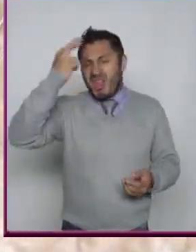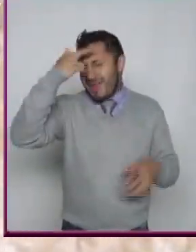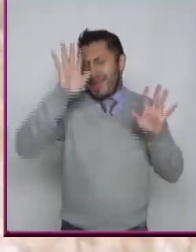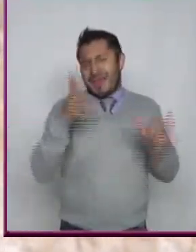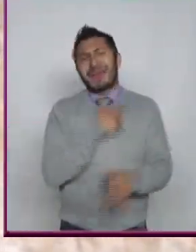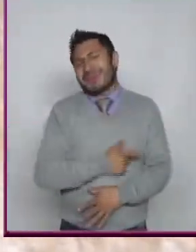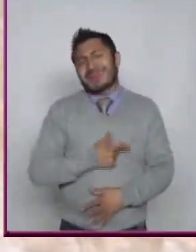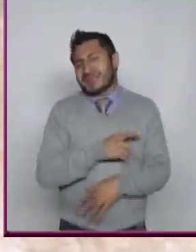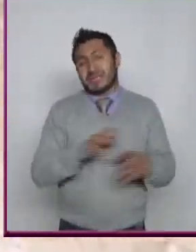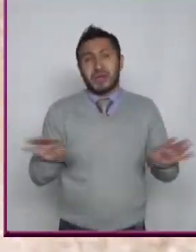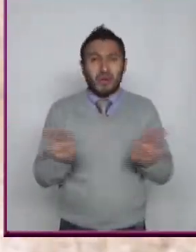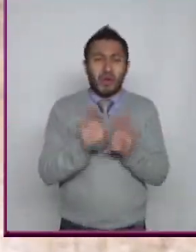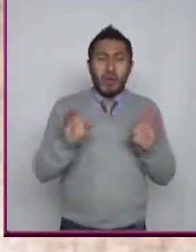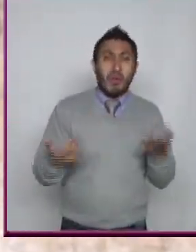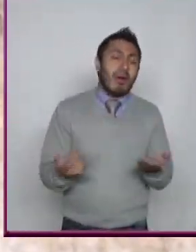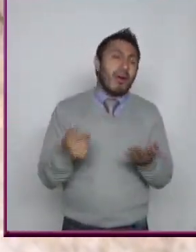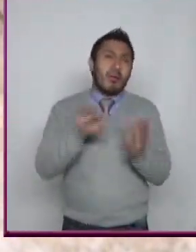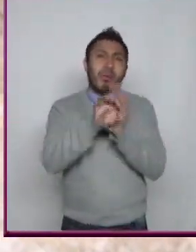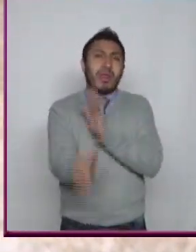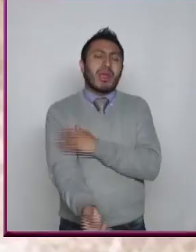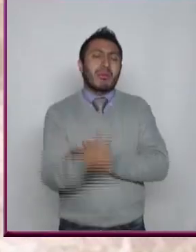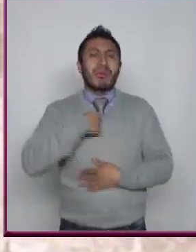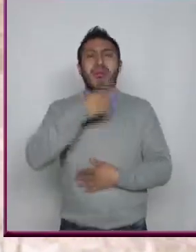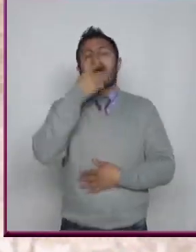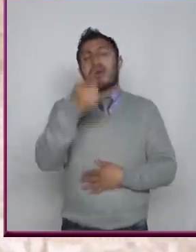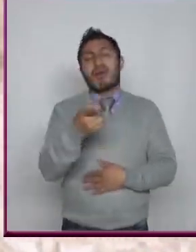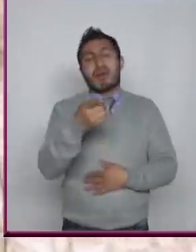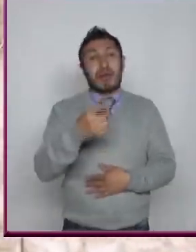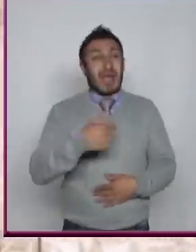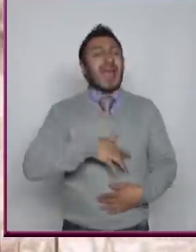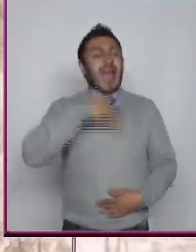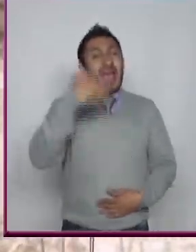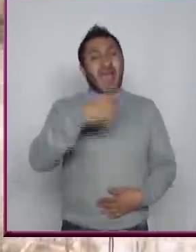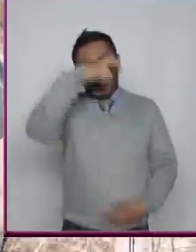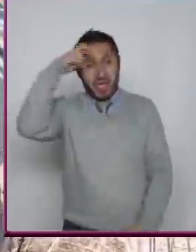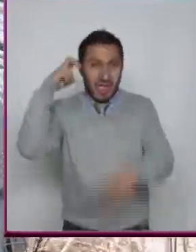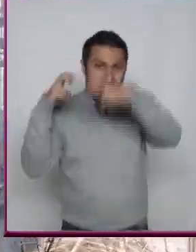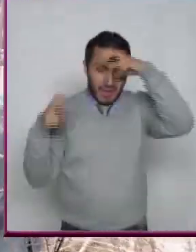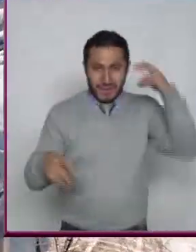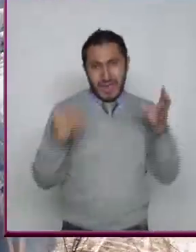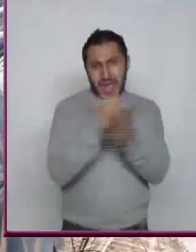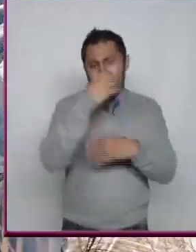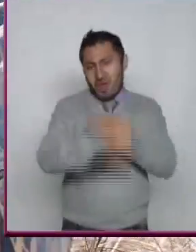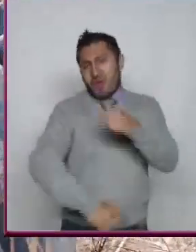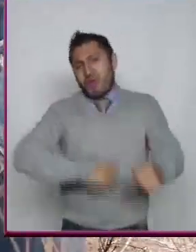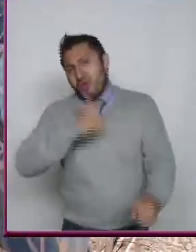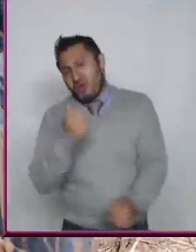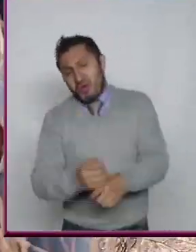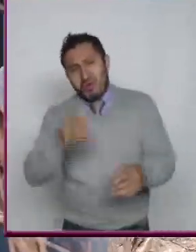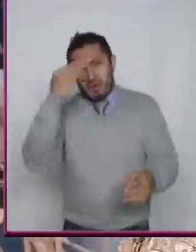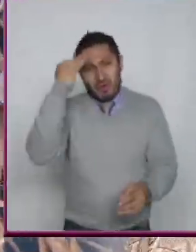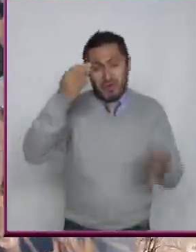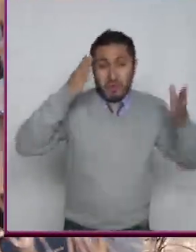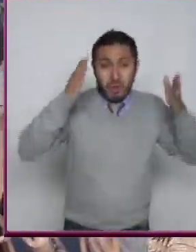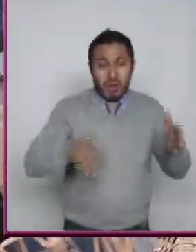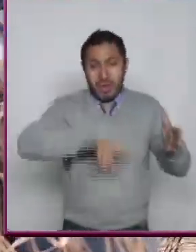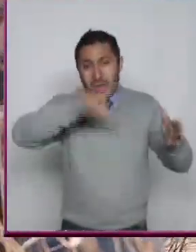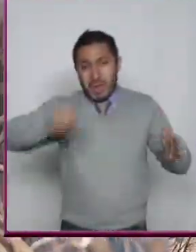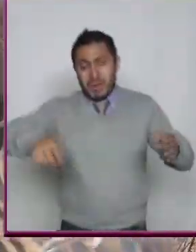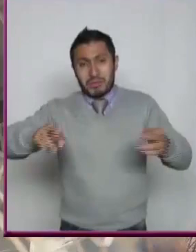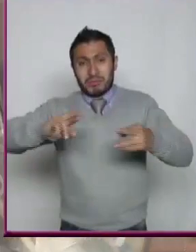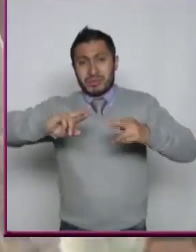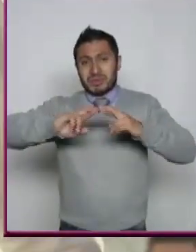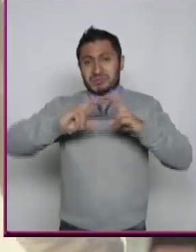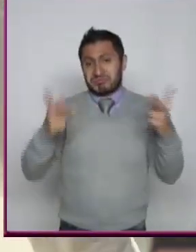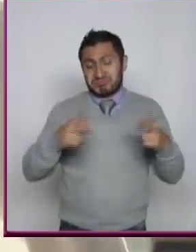Como decir, me enamoré de ti durante el verano, durante este ciclo escolar, durante este periodo, y luego no funcionó y está muy